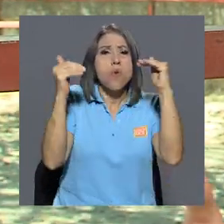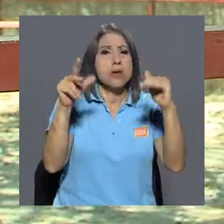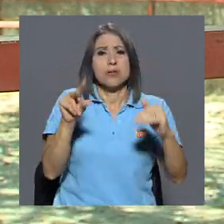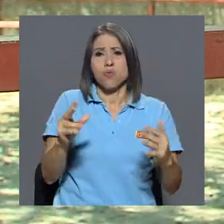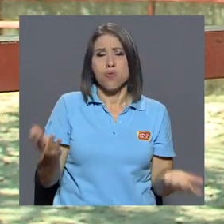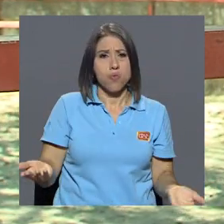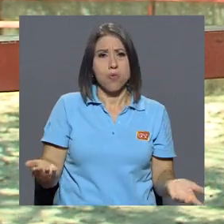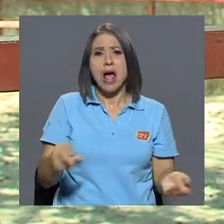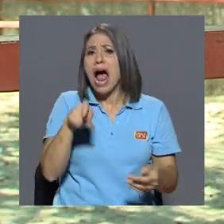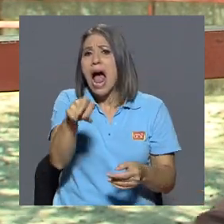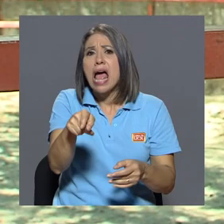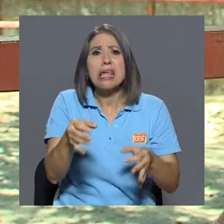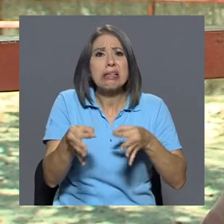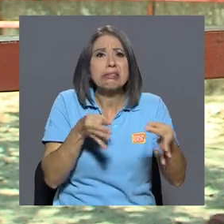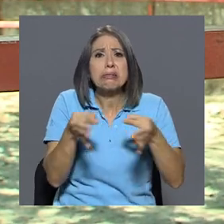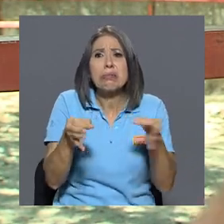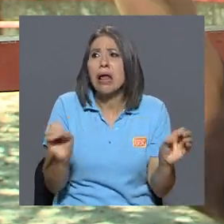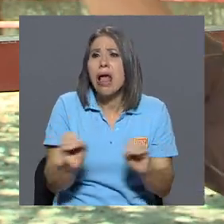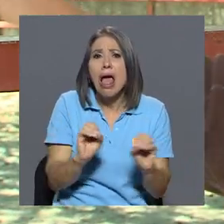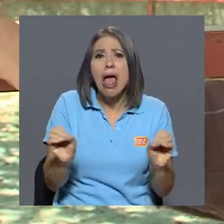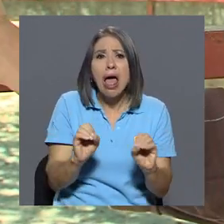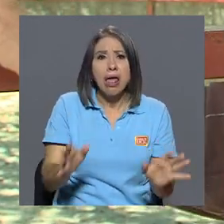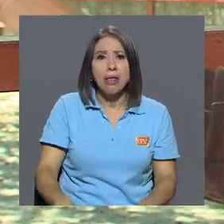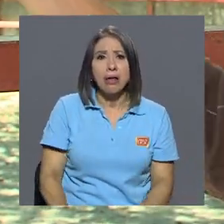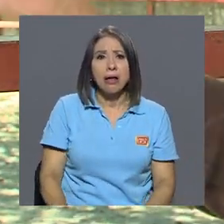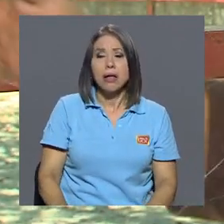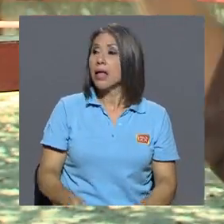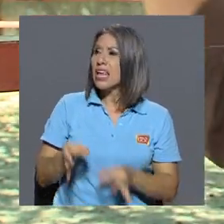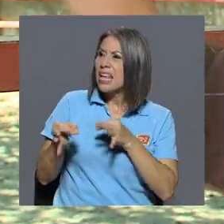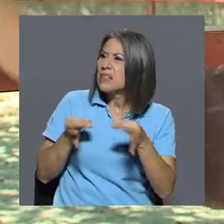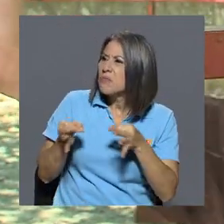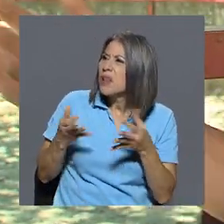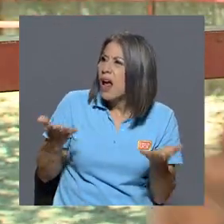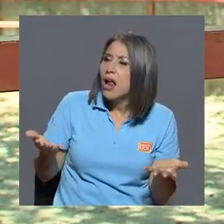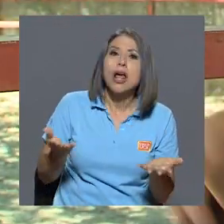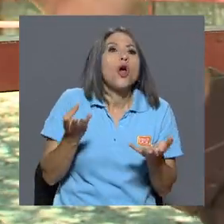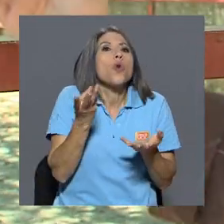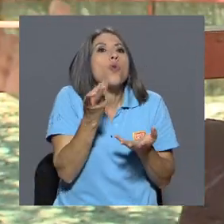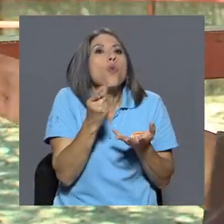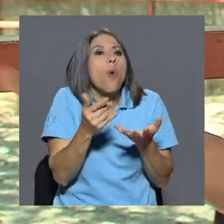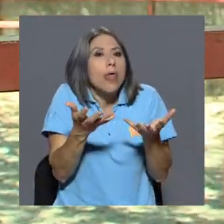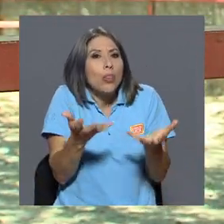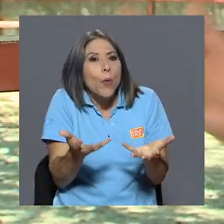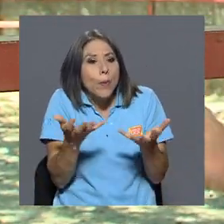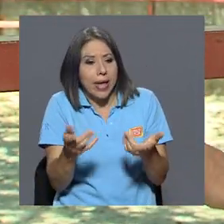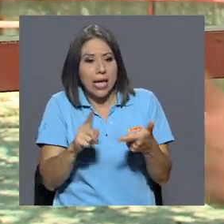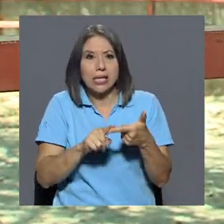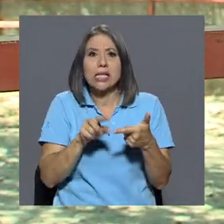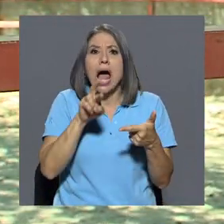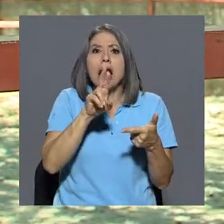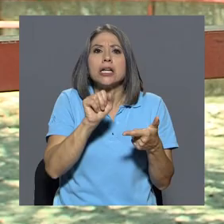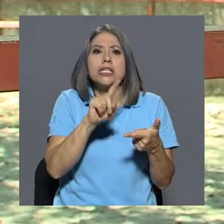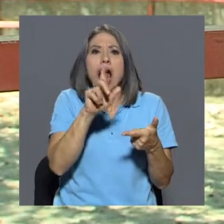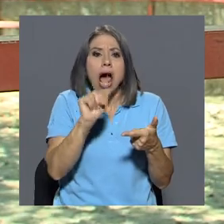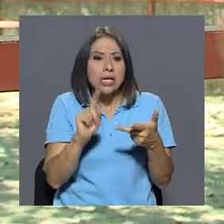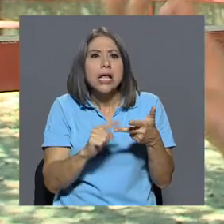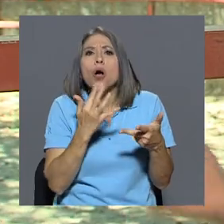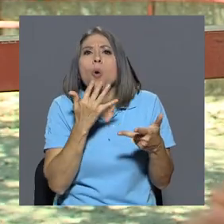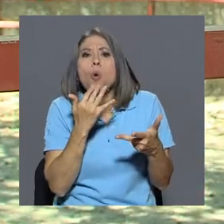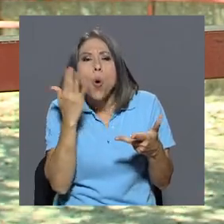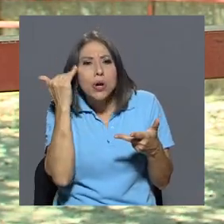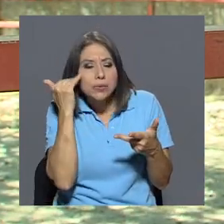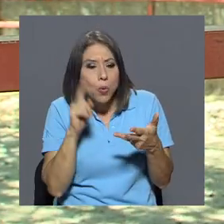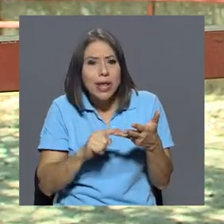No explican qué tienen que explicar. ¿Cuánto pesa un toro? ¿Qué raza es? ¿Cómo se distinguen los colores?